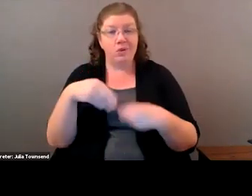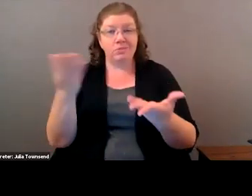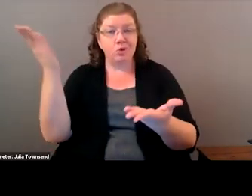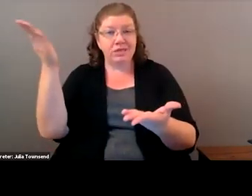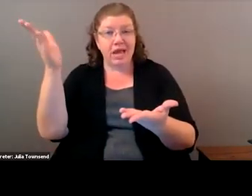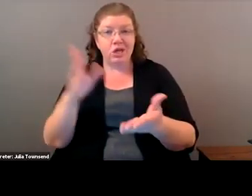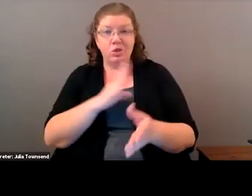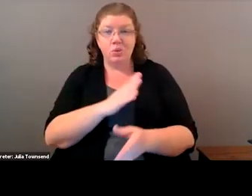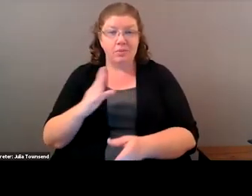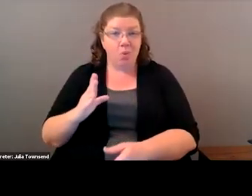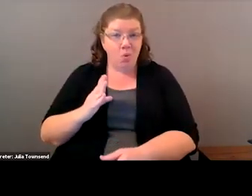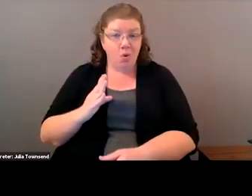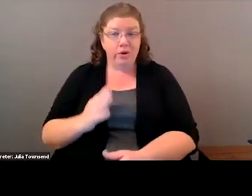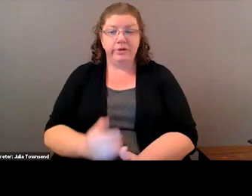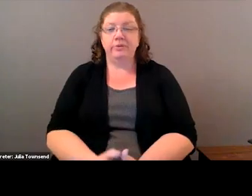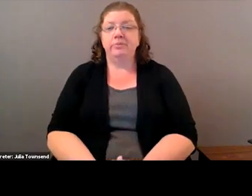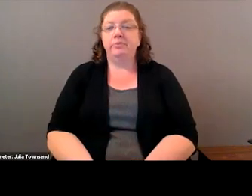esta